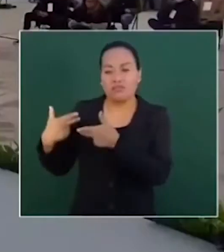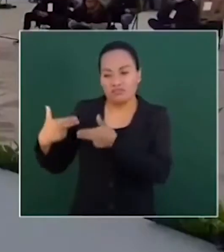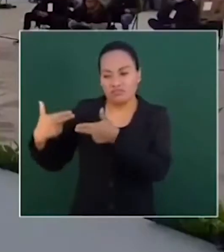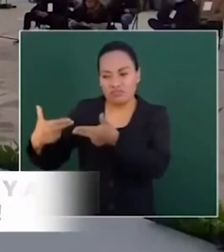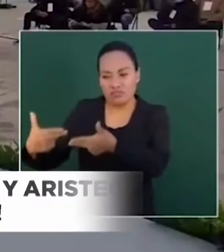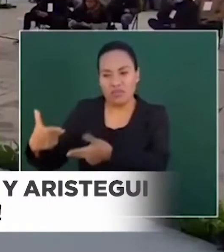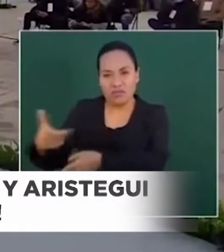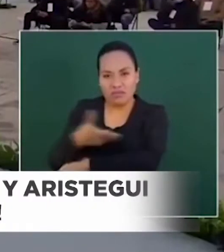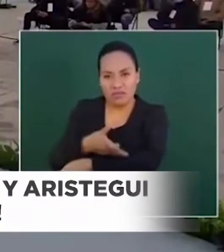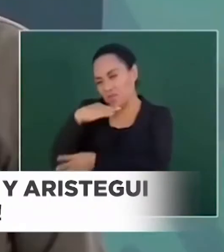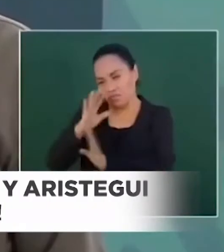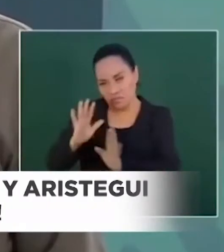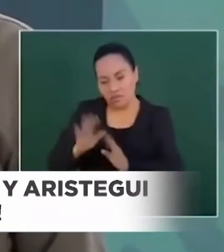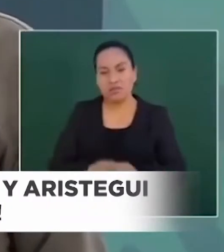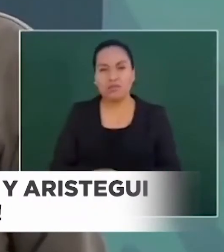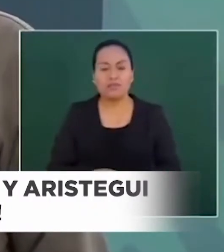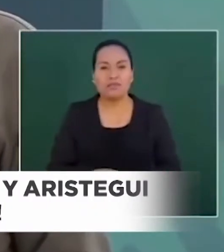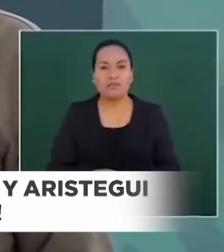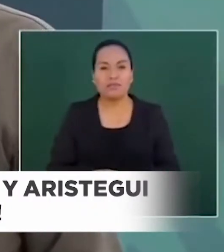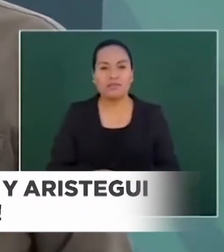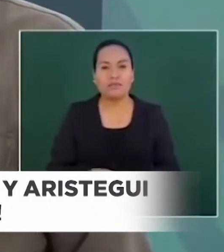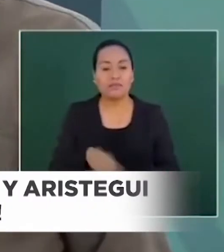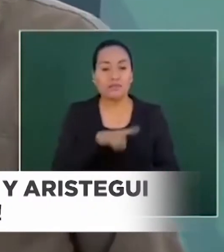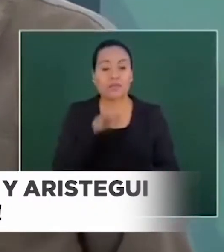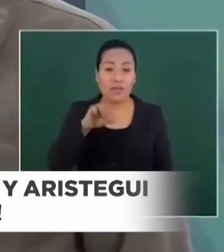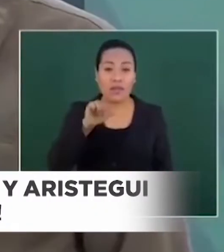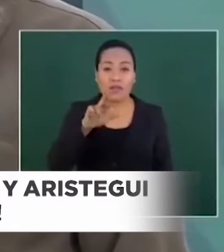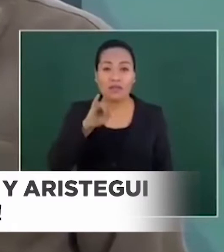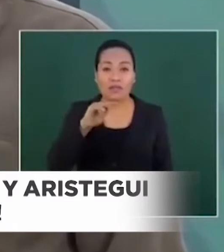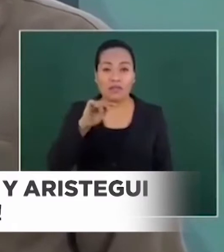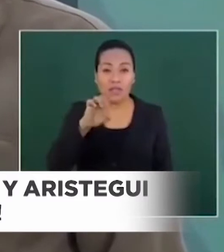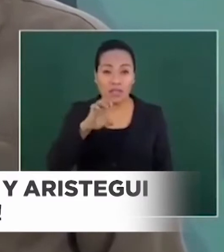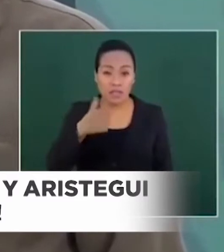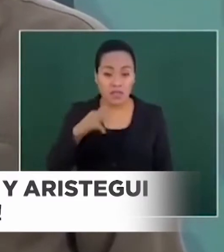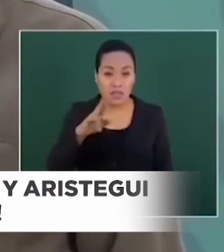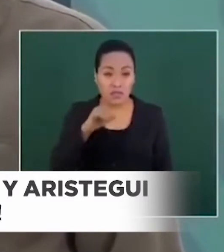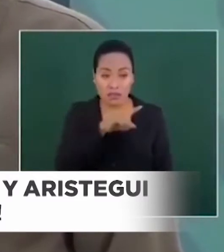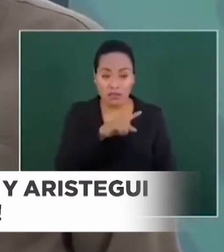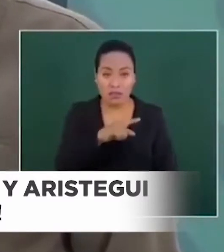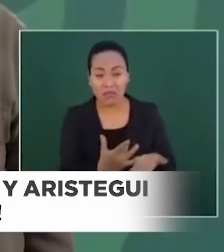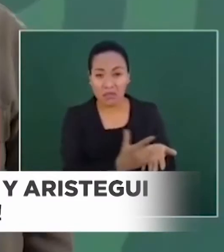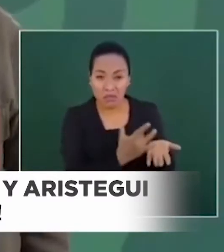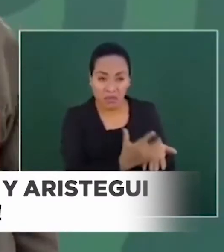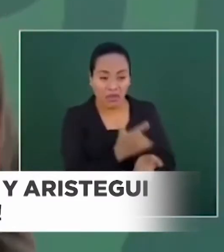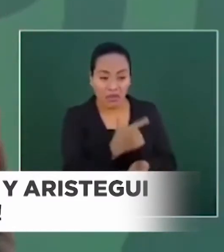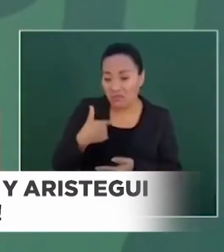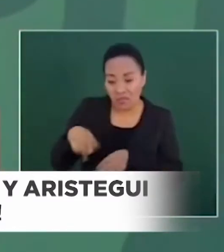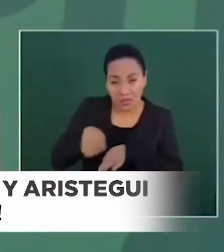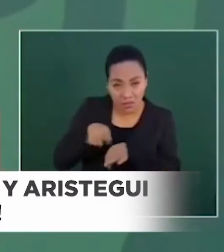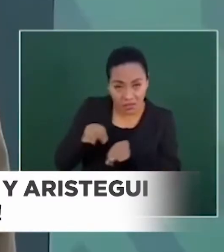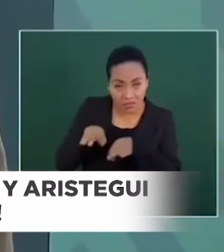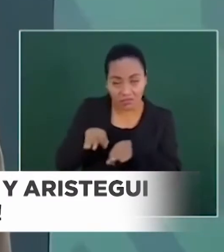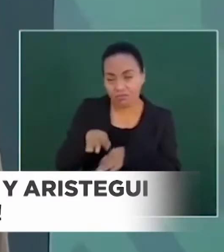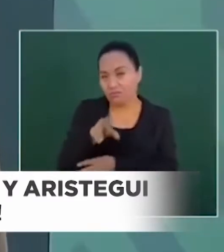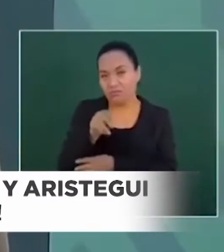aclarar que Proceso y Carmen Aristegui nunca han estado a favor de nuestro movimiento. Ellos dicen que